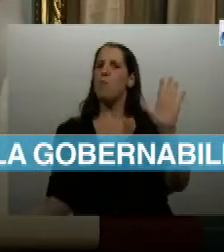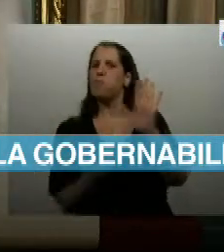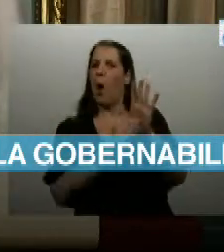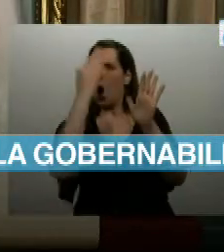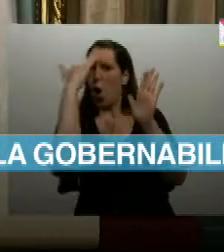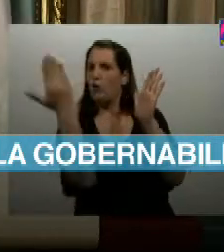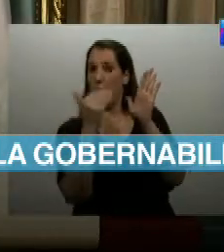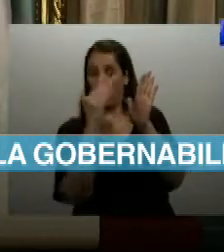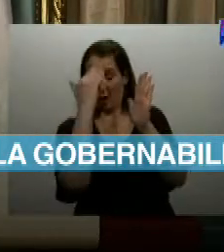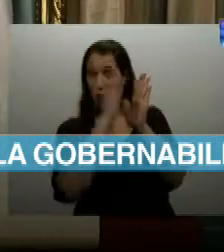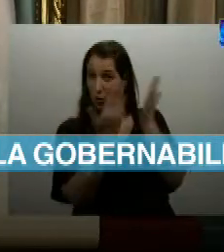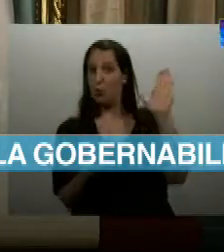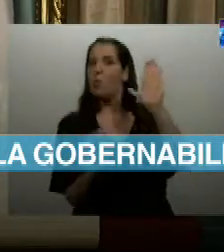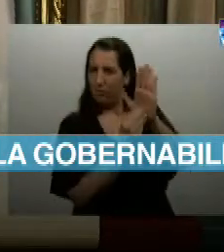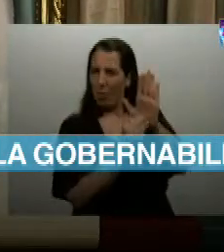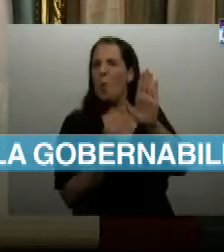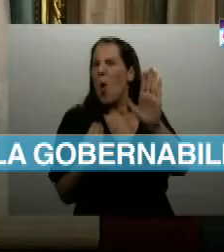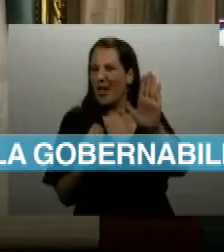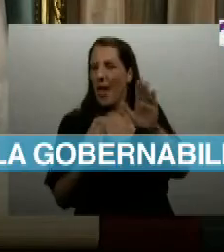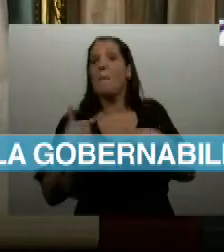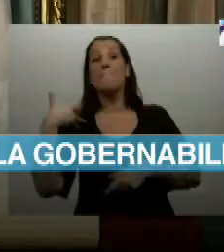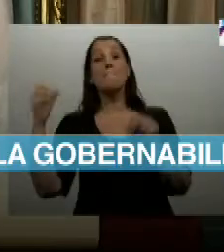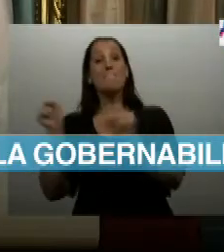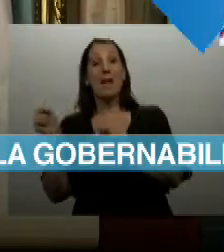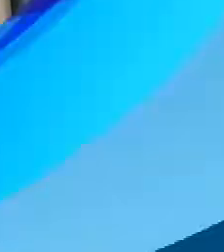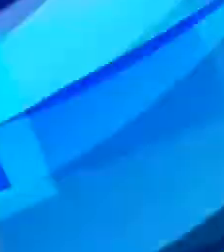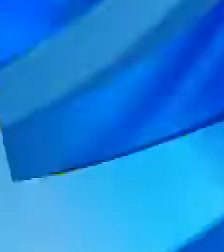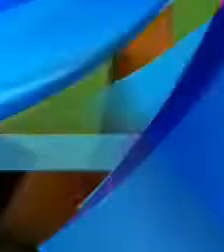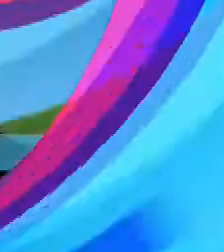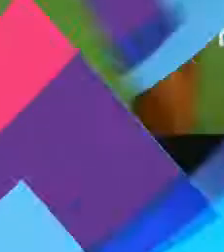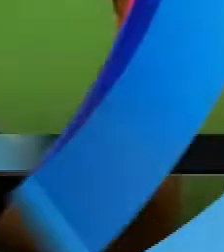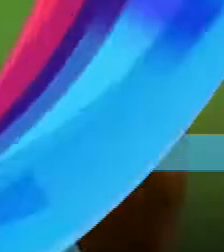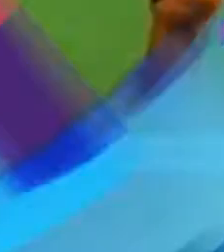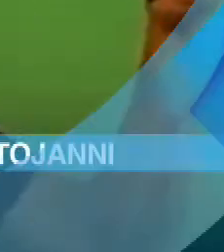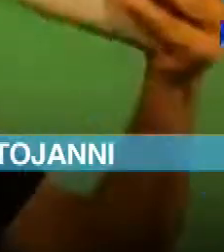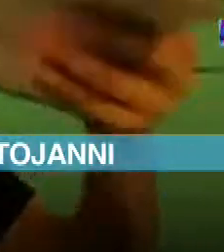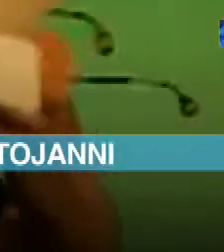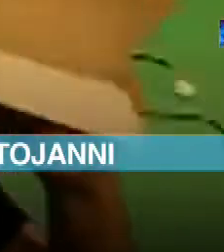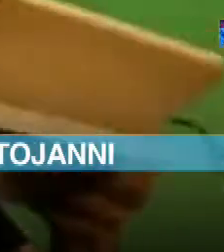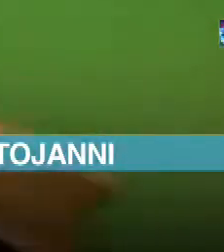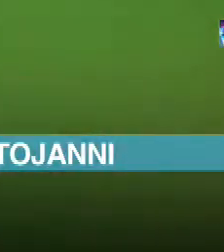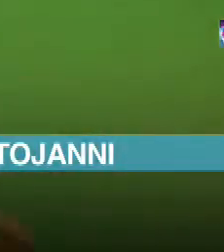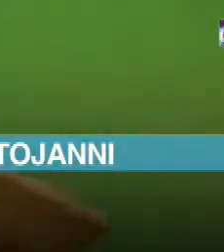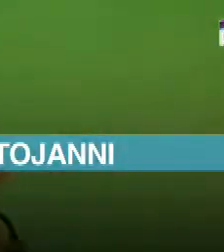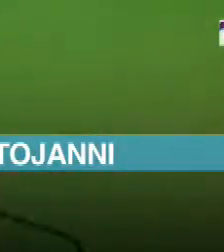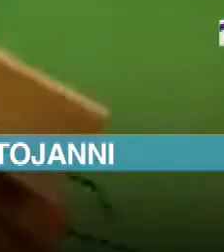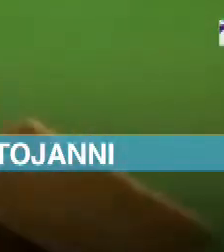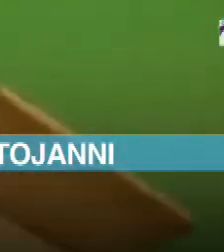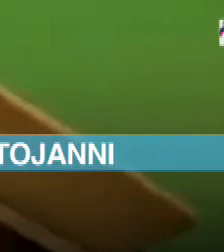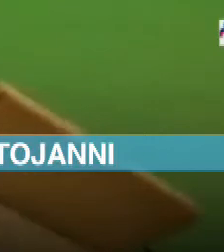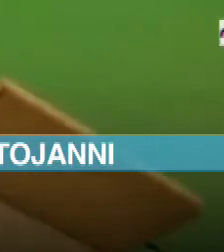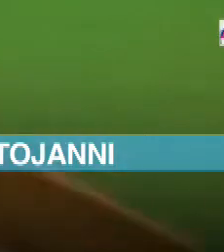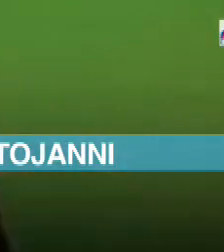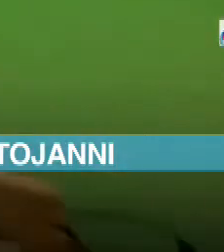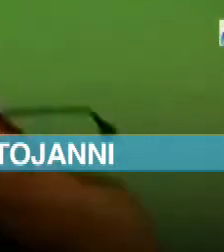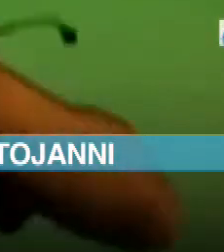números tienen que ver con la gobernabilidad y con que no alcanza con criticar. Murió Omar Chaván, el gerenciador del boliche Cromañón, quien fue